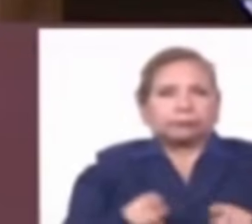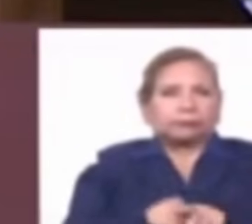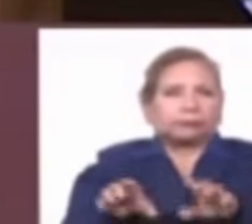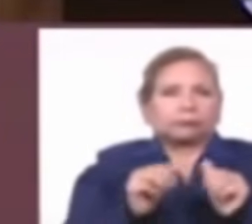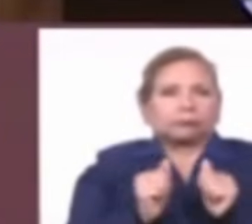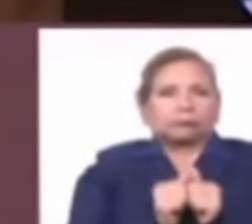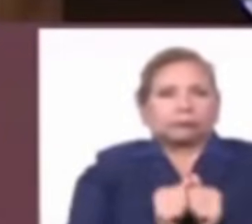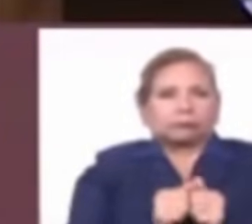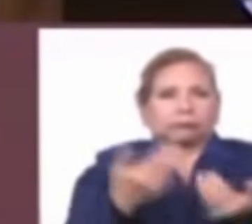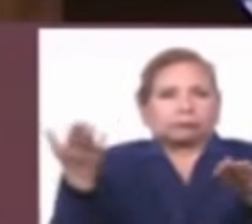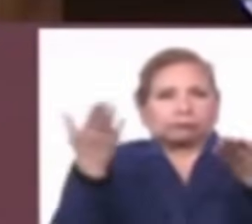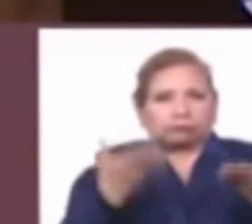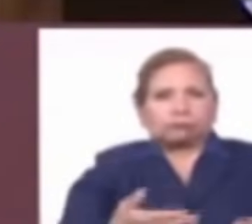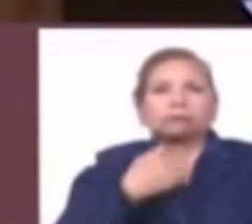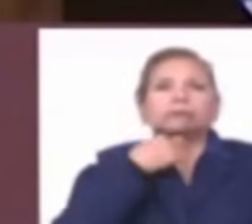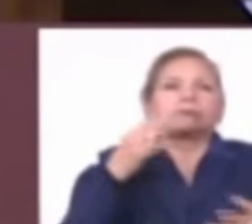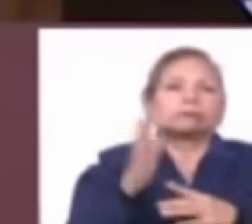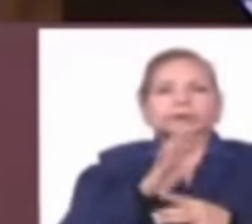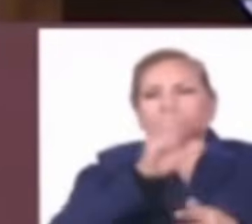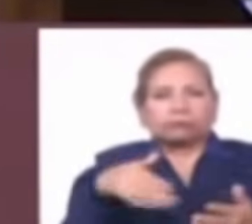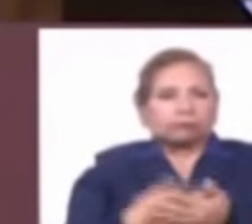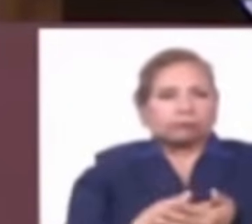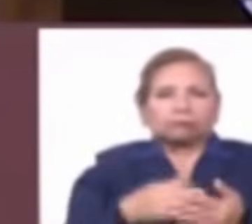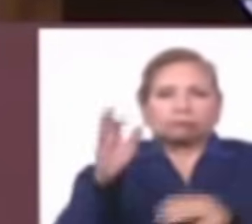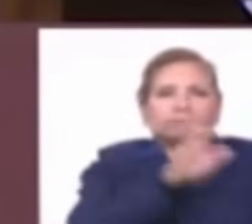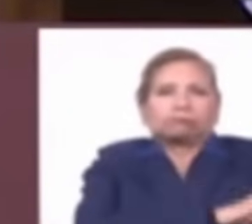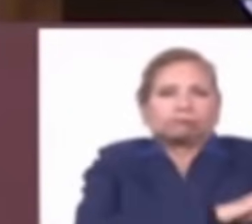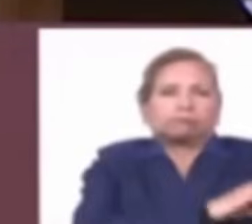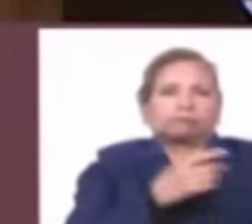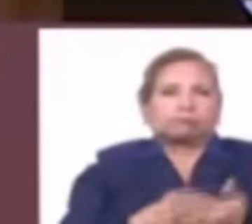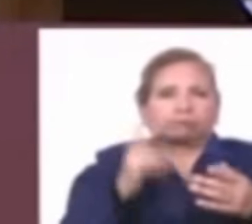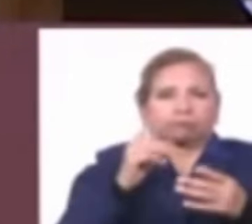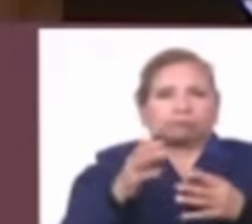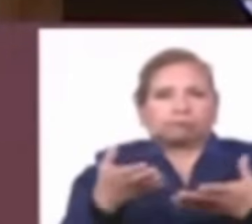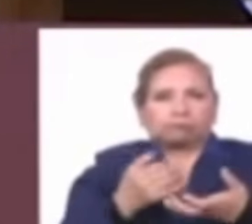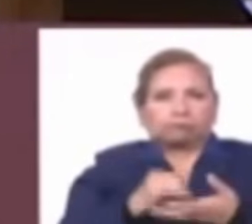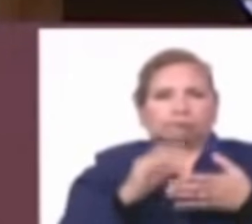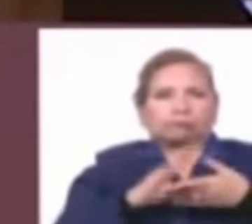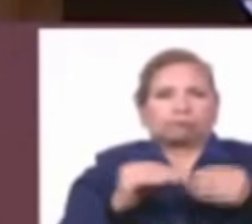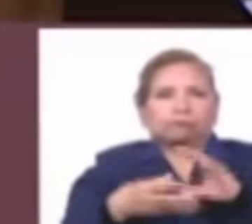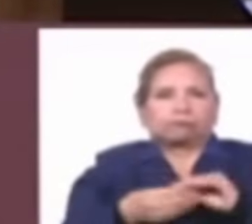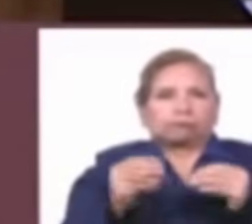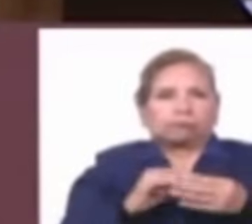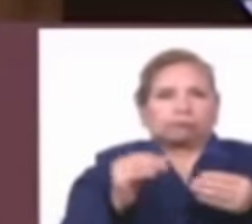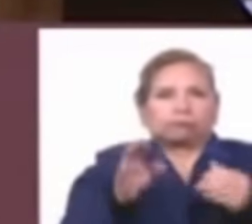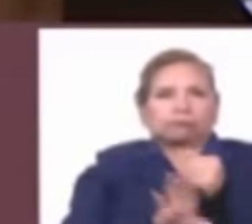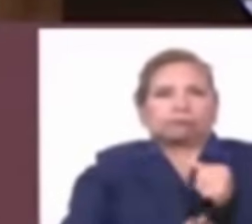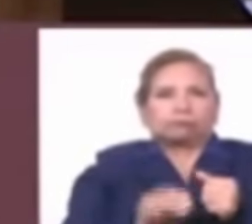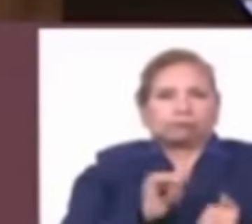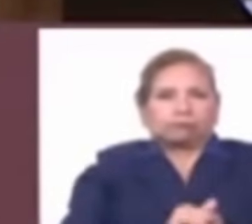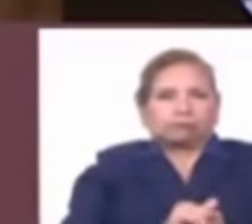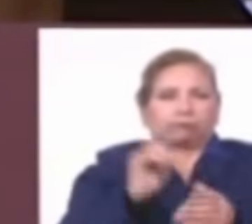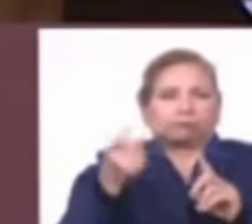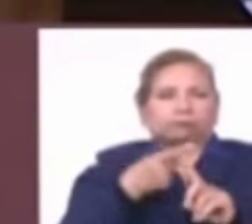modo, traigo la voz de todos los fiscales por una pretensión histórica, basado en